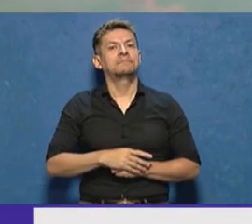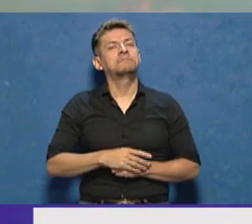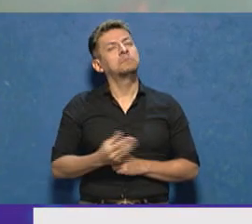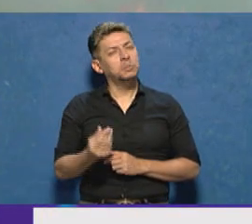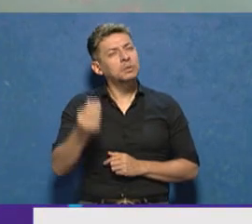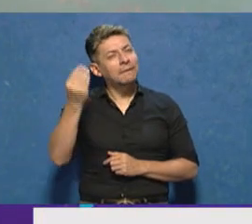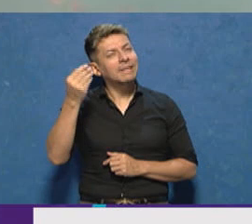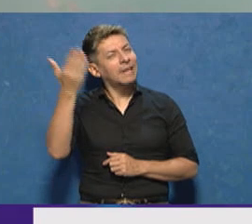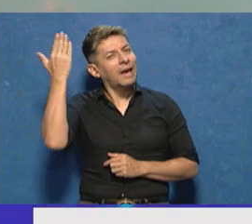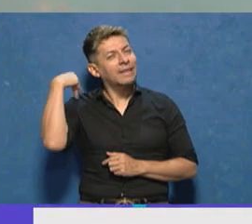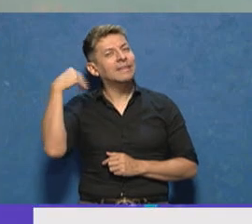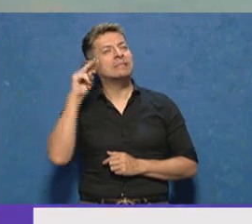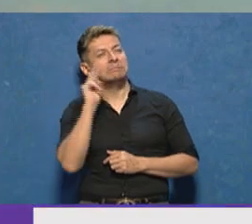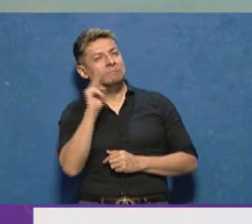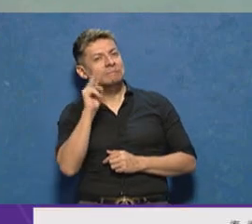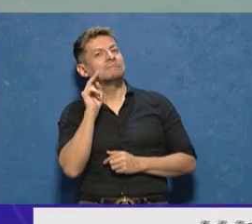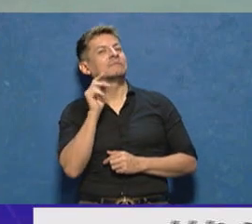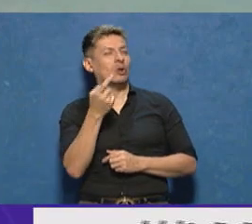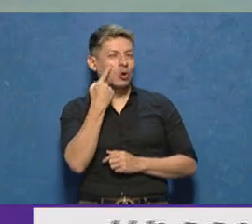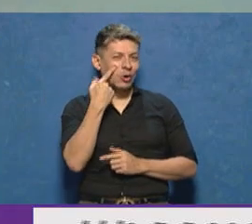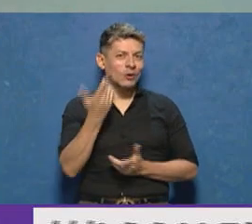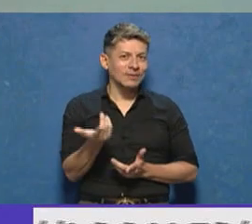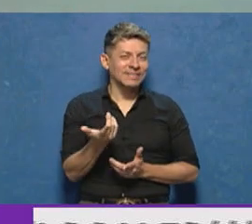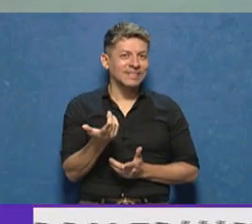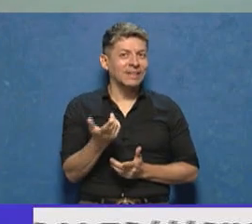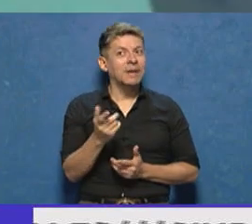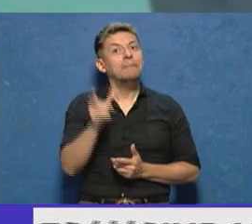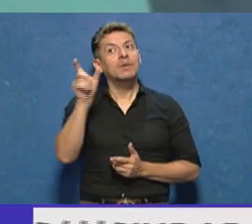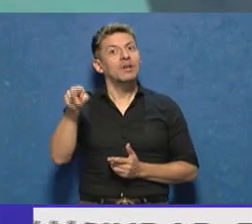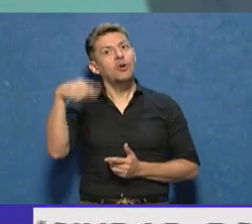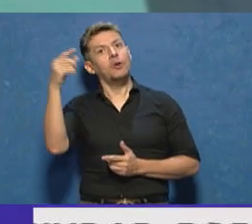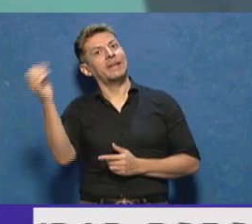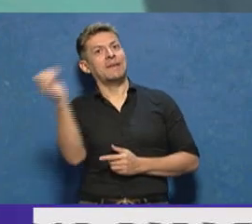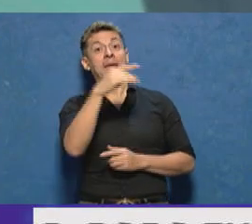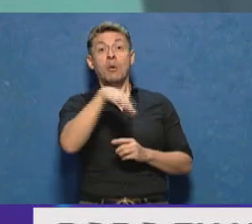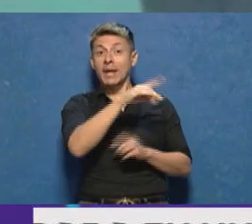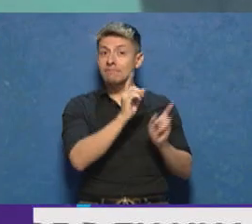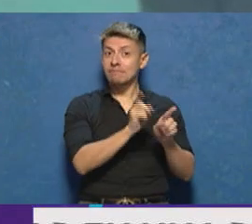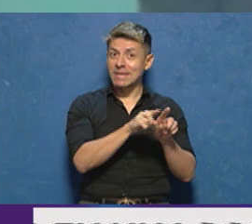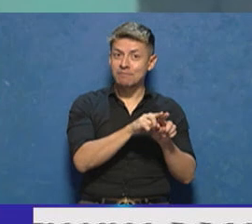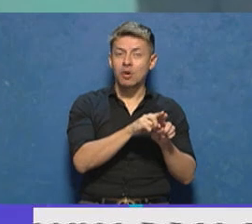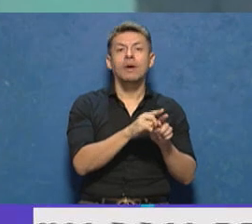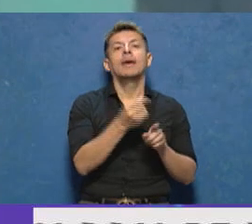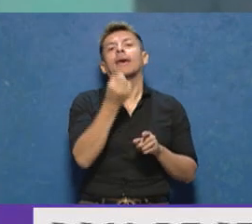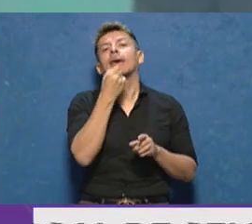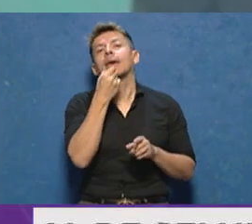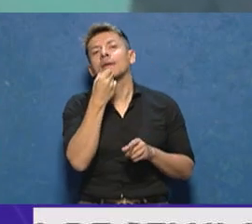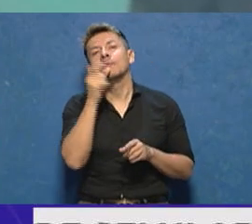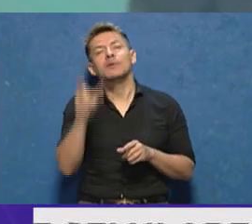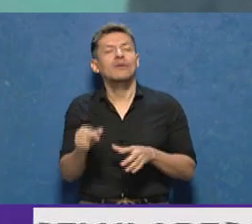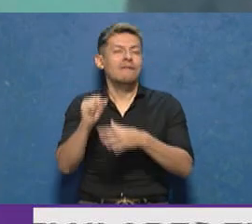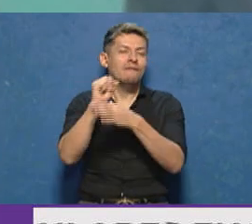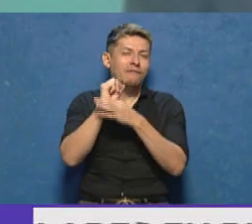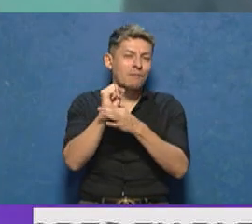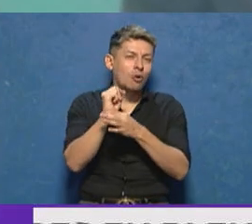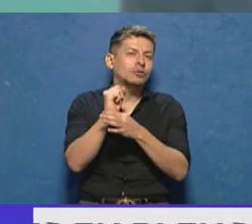pública hemos conocido casos en donde otras personas han ido a parar a ese lugar. Entre ellas, por ejemplo, se encuentra en ese